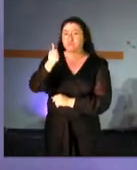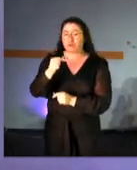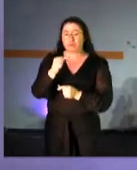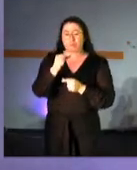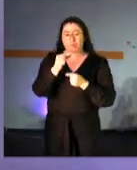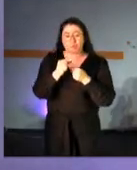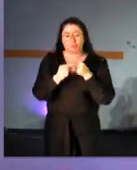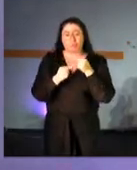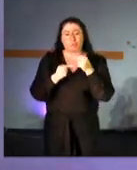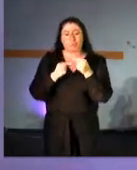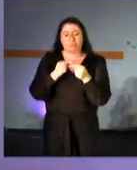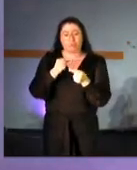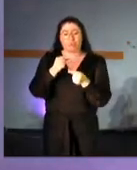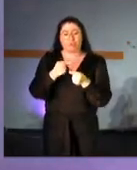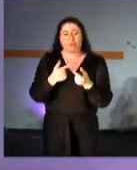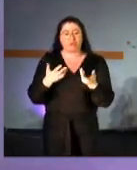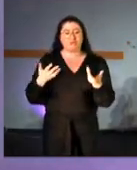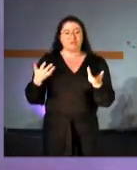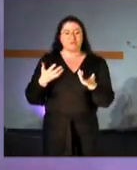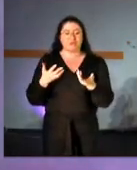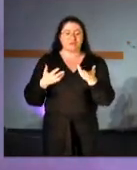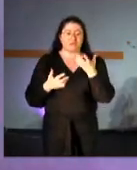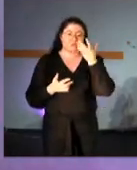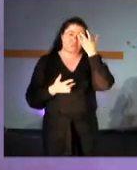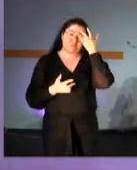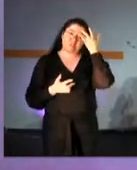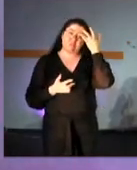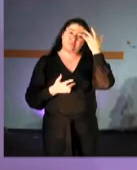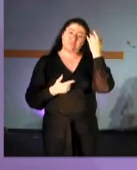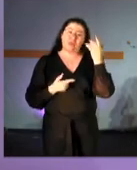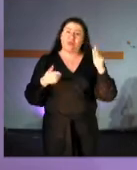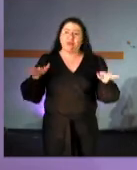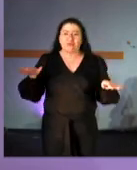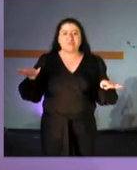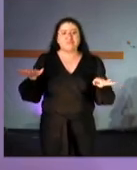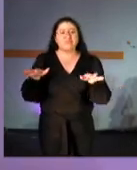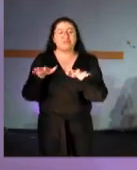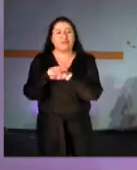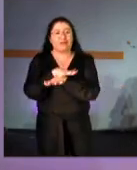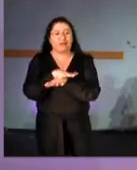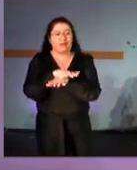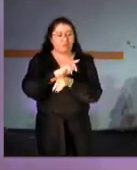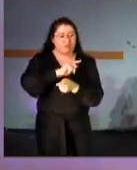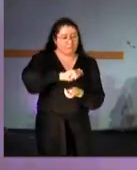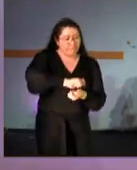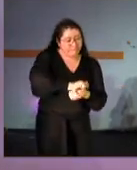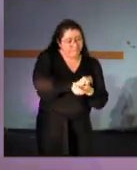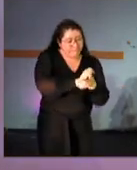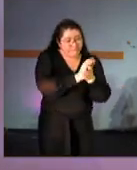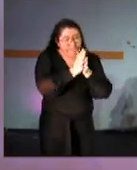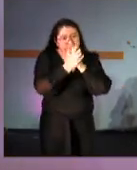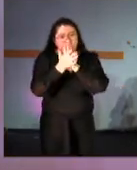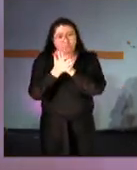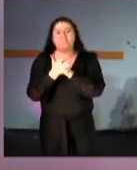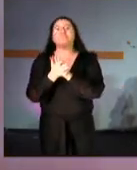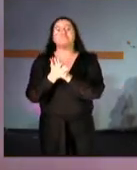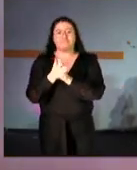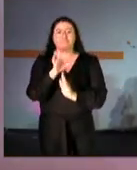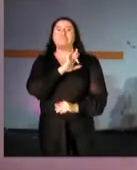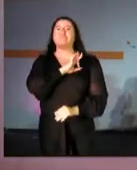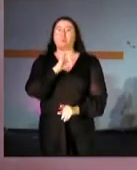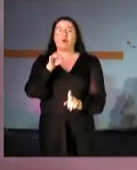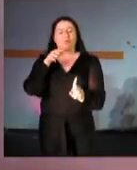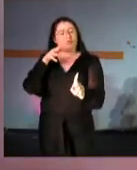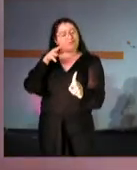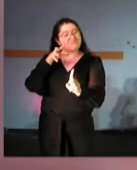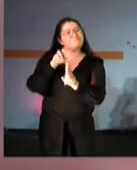lo que tenemos que hacer, las posibilidades de los cambios y de las transformaciones son posibles. Y gracias, Mónica, por